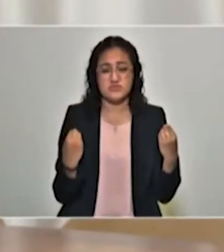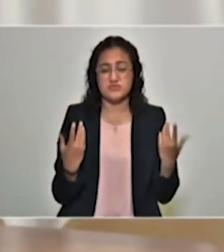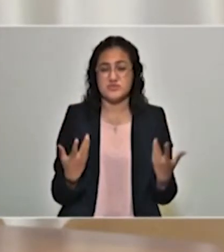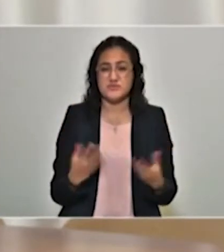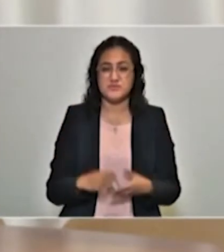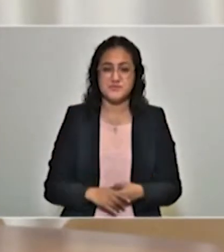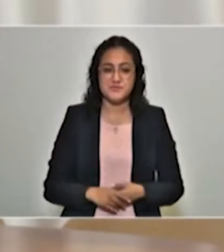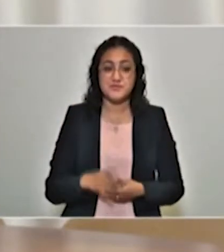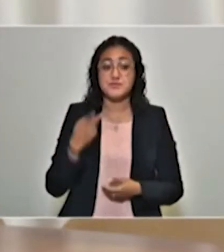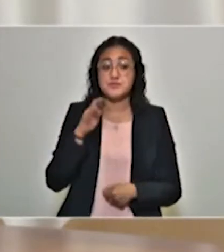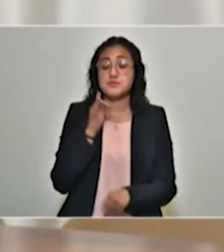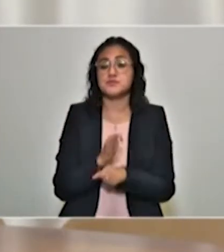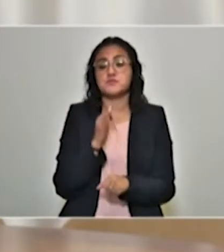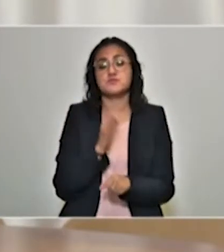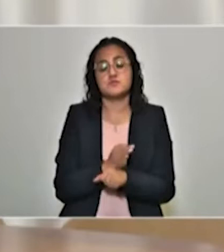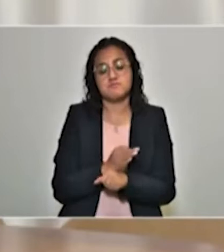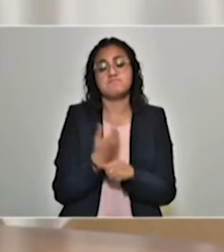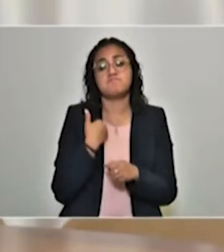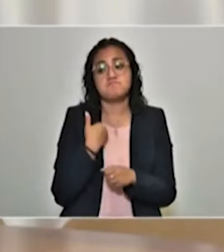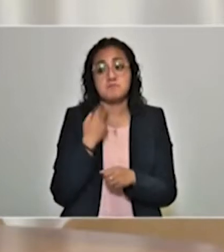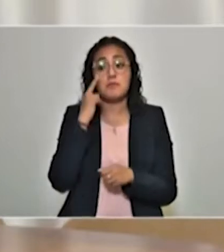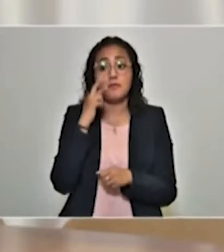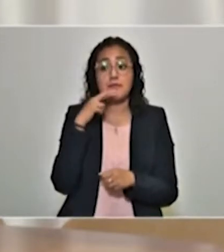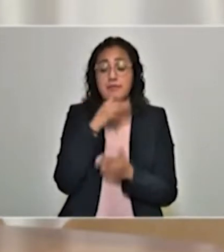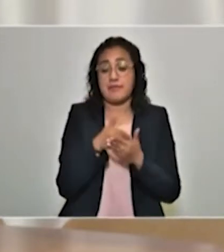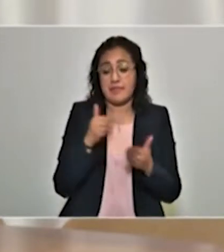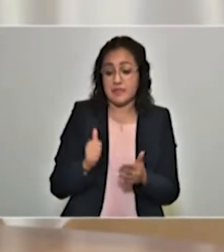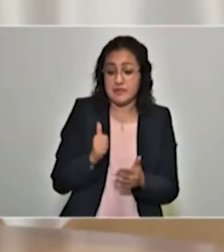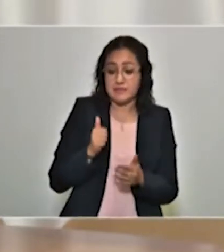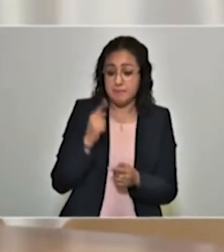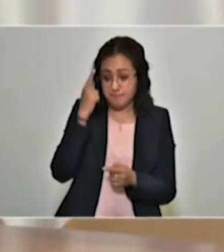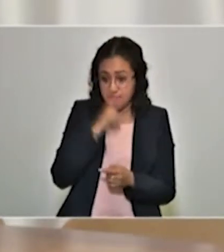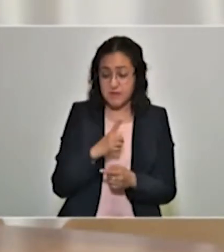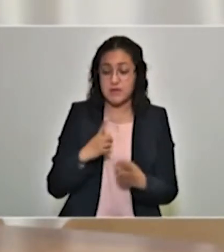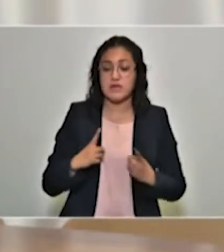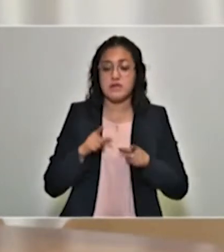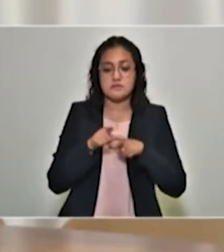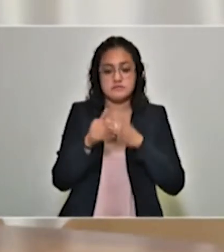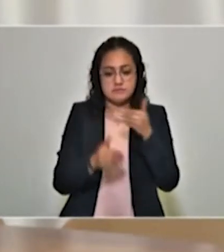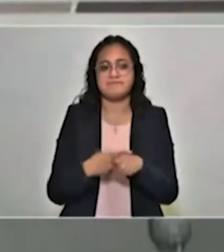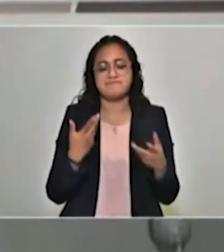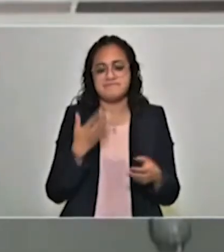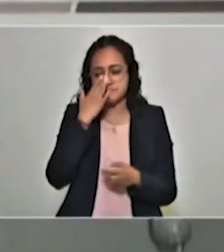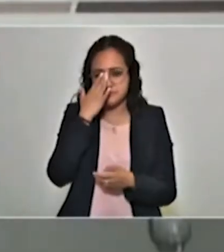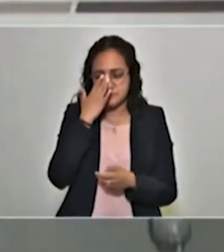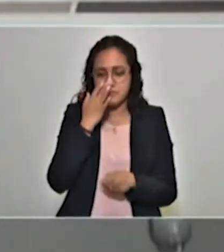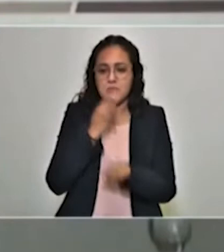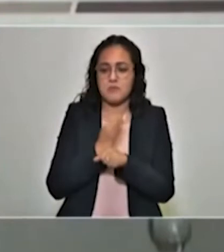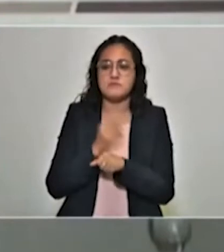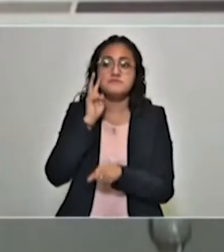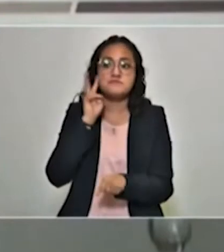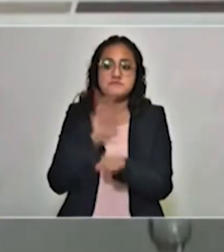Pero estamos ya en ese proceso de identificación para darles seguimiento. Vigilancia